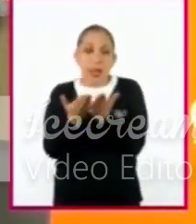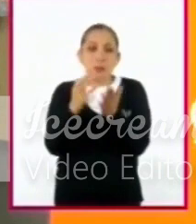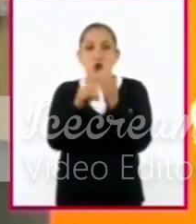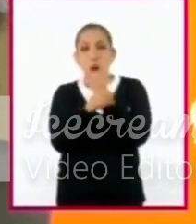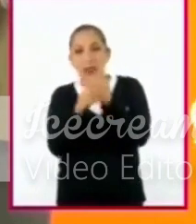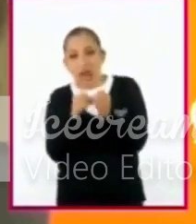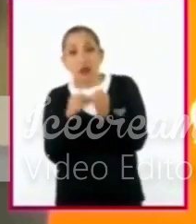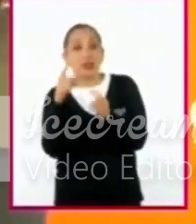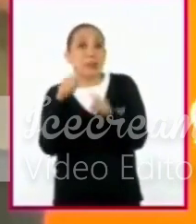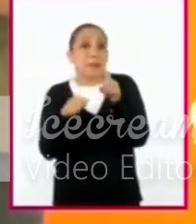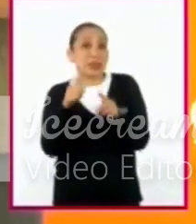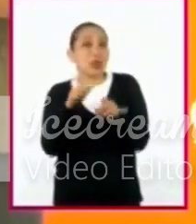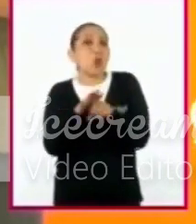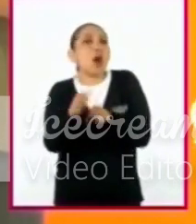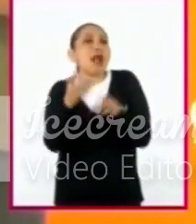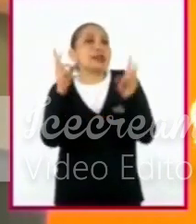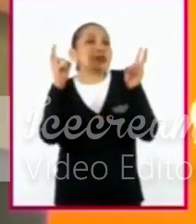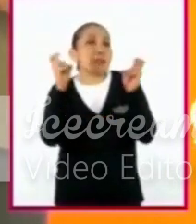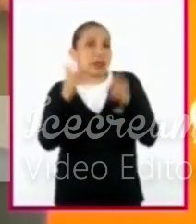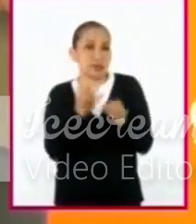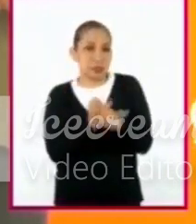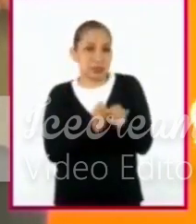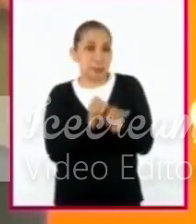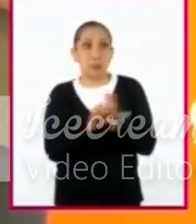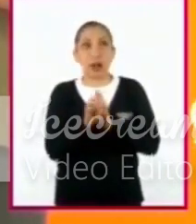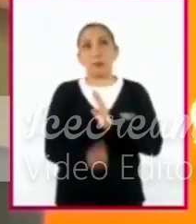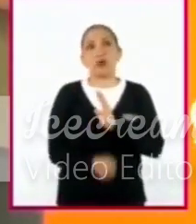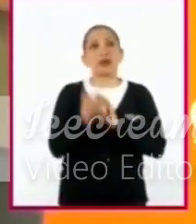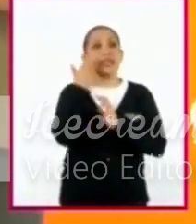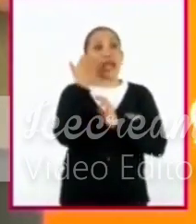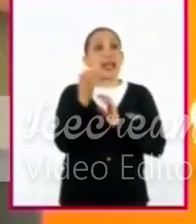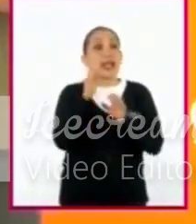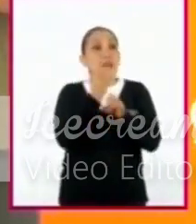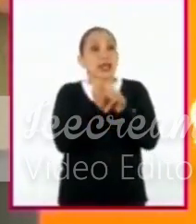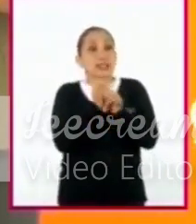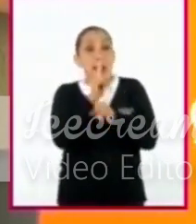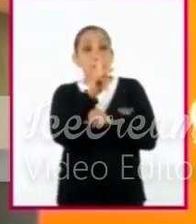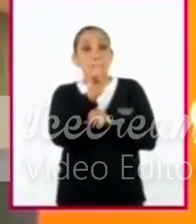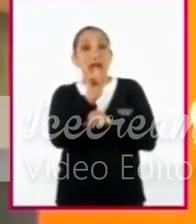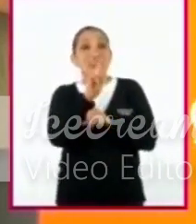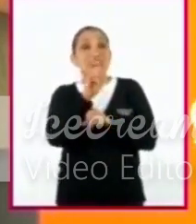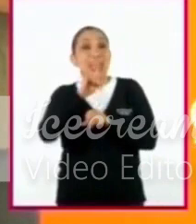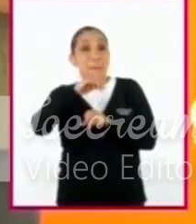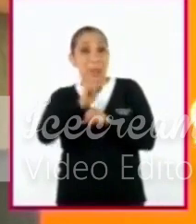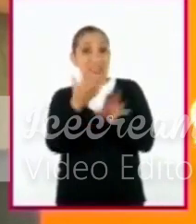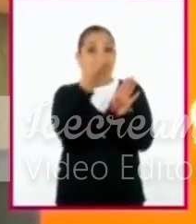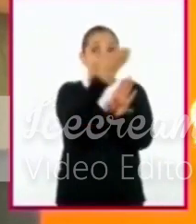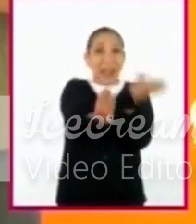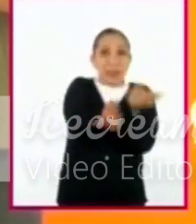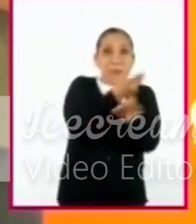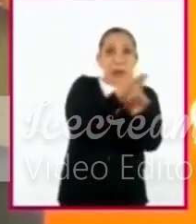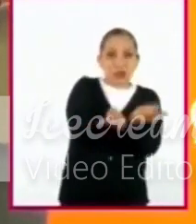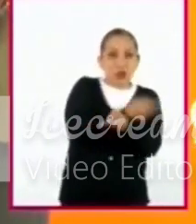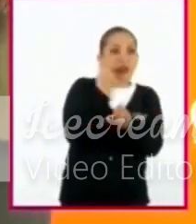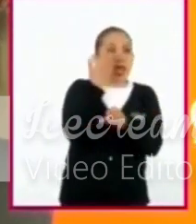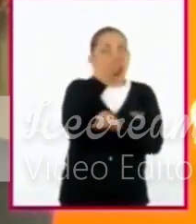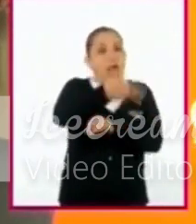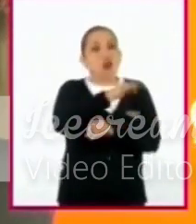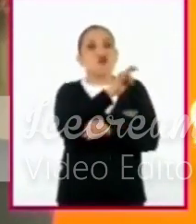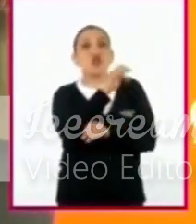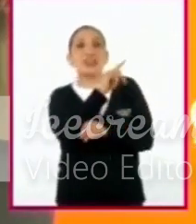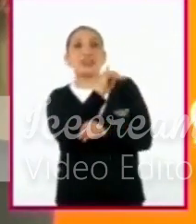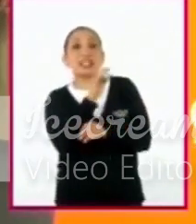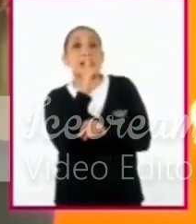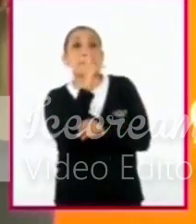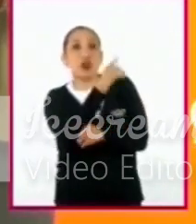investigará. Por ejemplo, si quiere investigar las pandemias que ocurrieron en épocas pasadas, buscará en fuentes